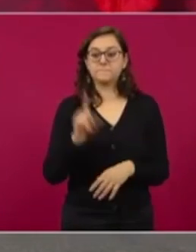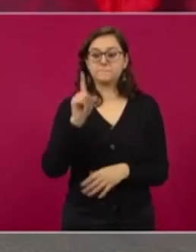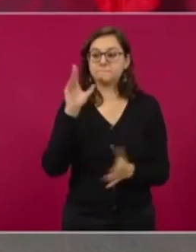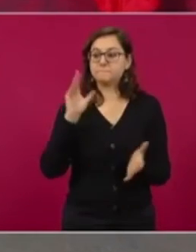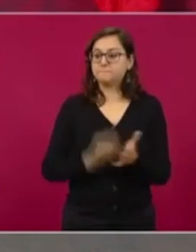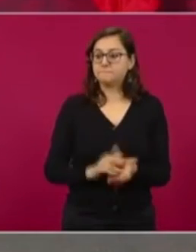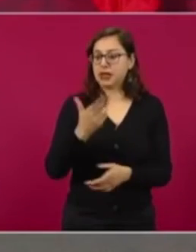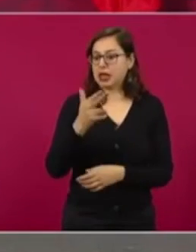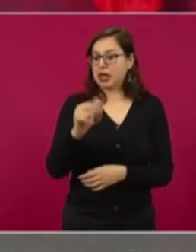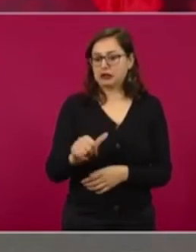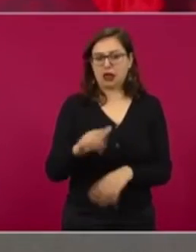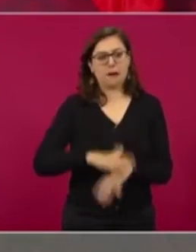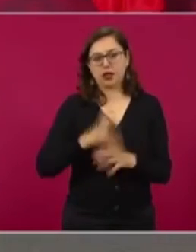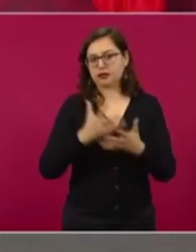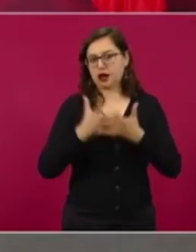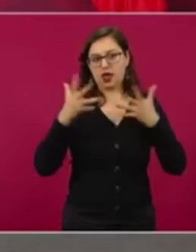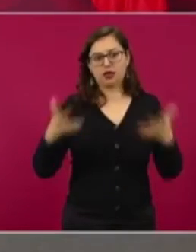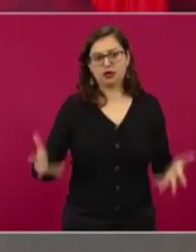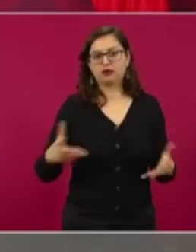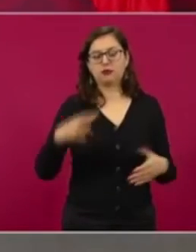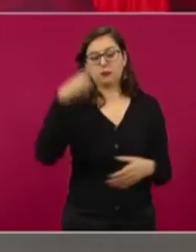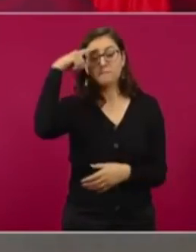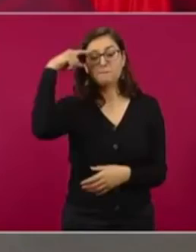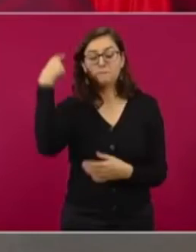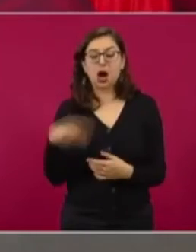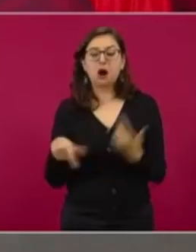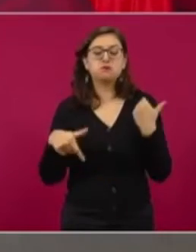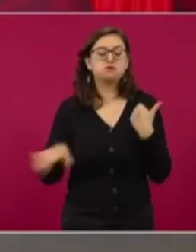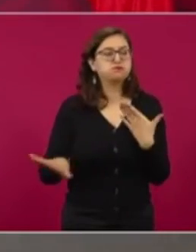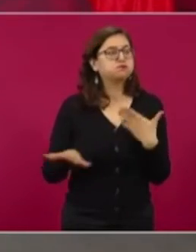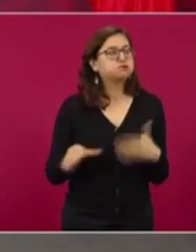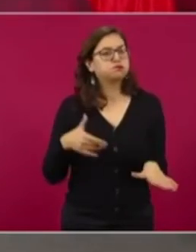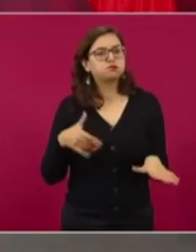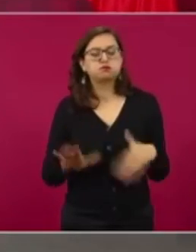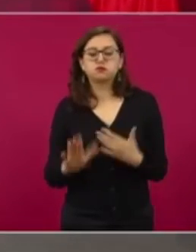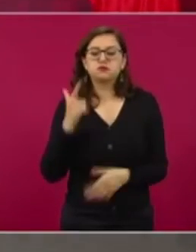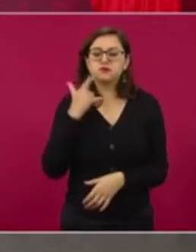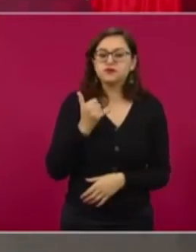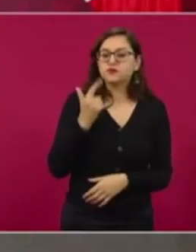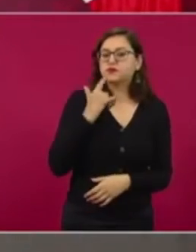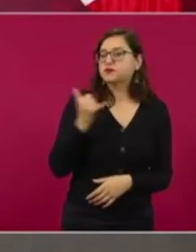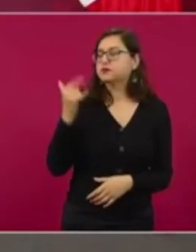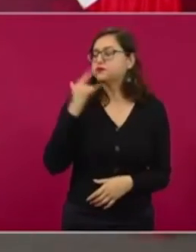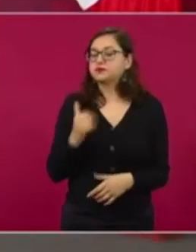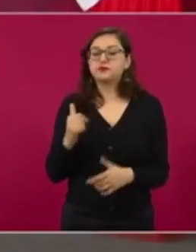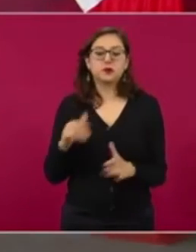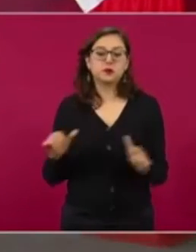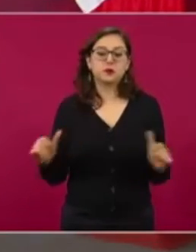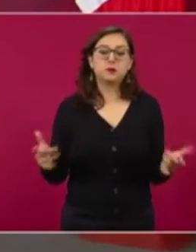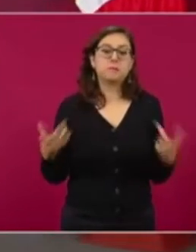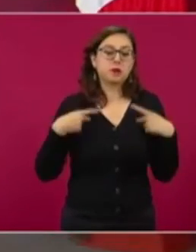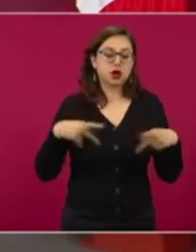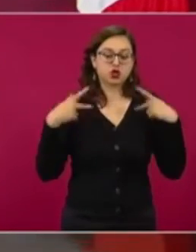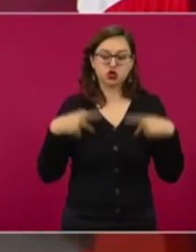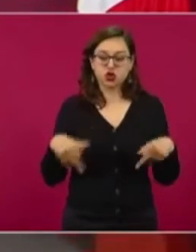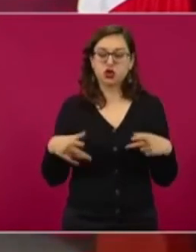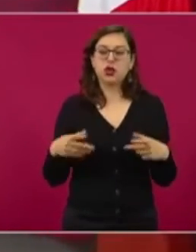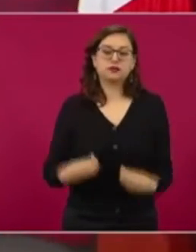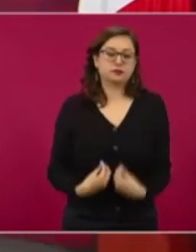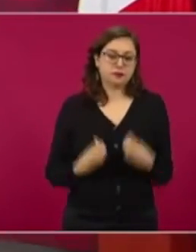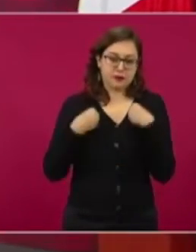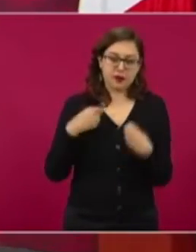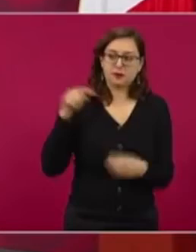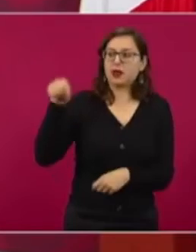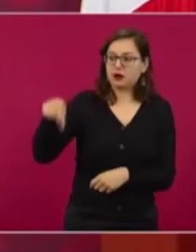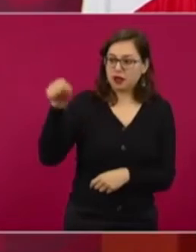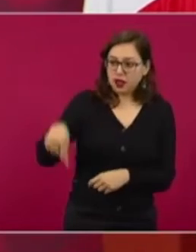hectáreas para el disfrute de la gente, de los que viven en Tulum,